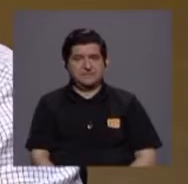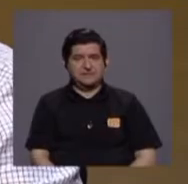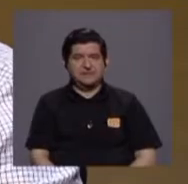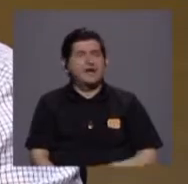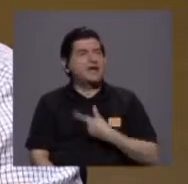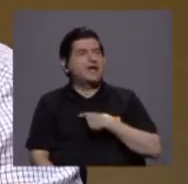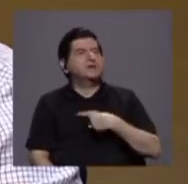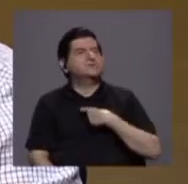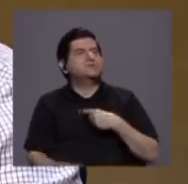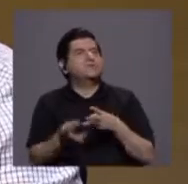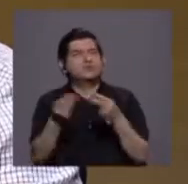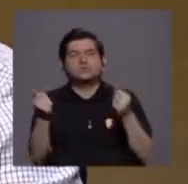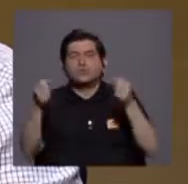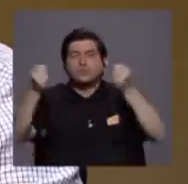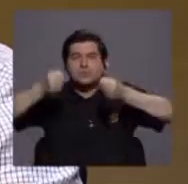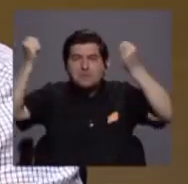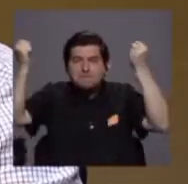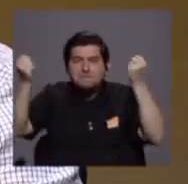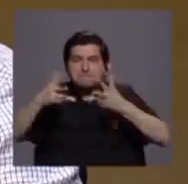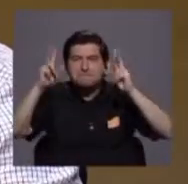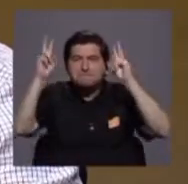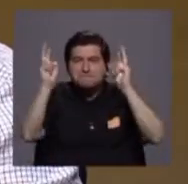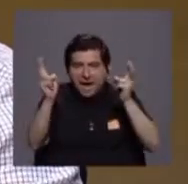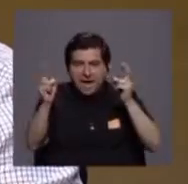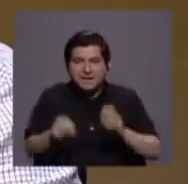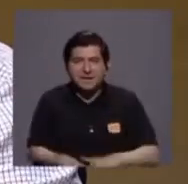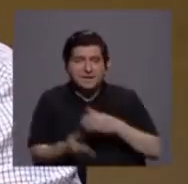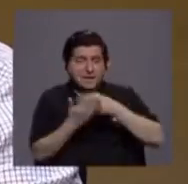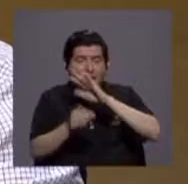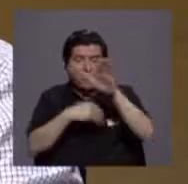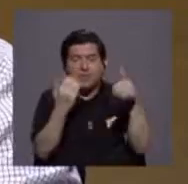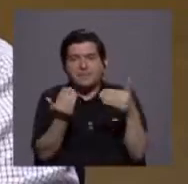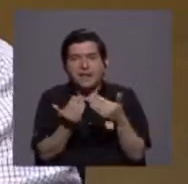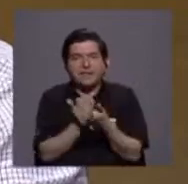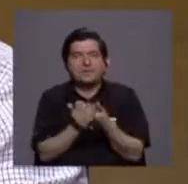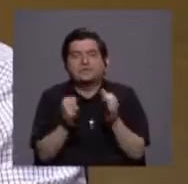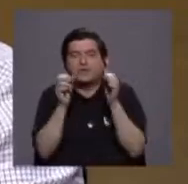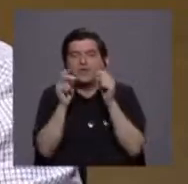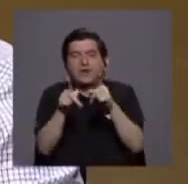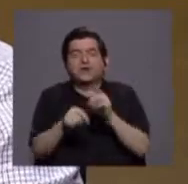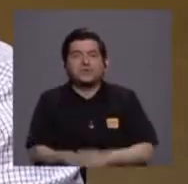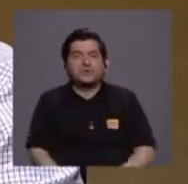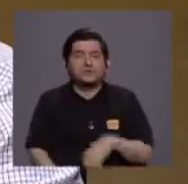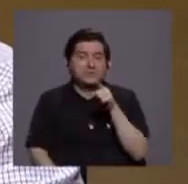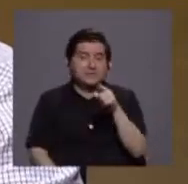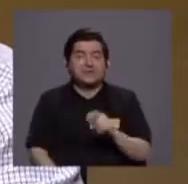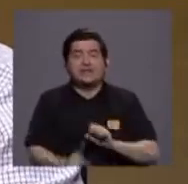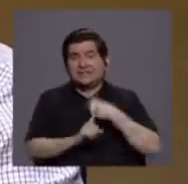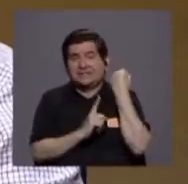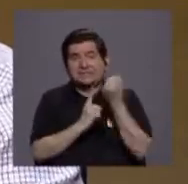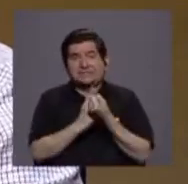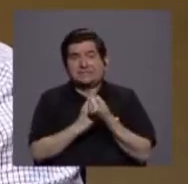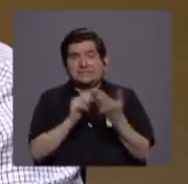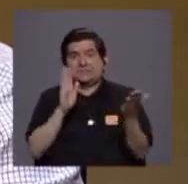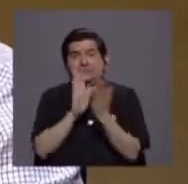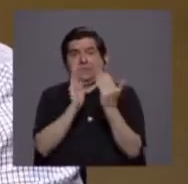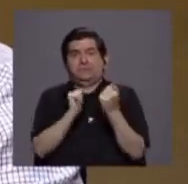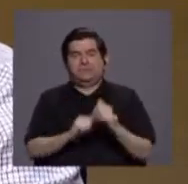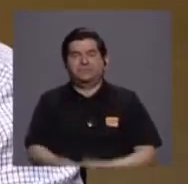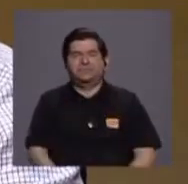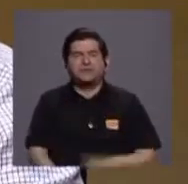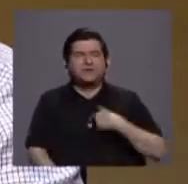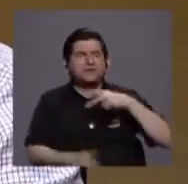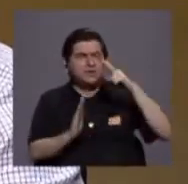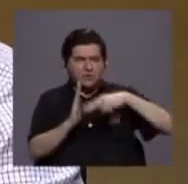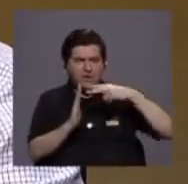deseo de soluciones mágicas estamos comprando todos los números de esa rifa. Leía hacia el final del